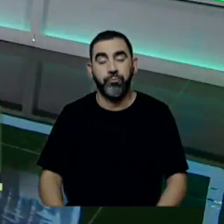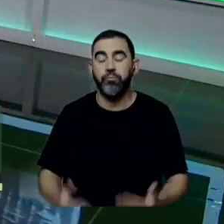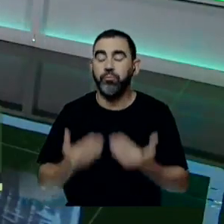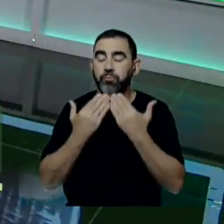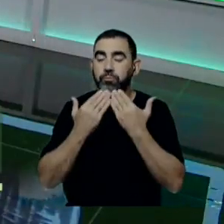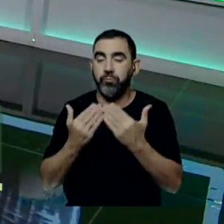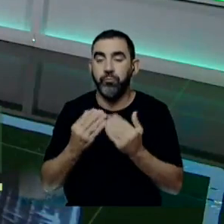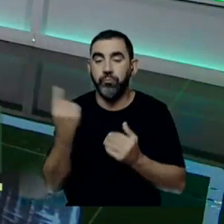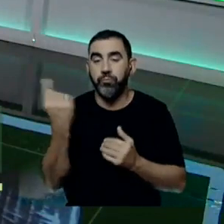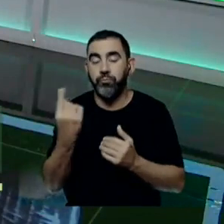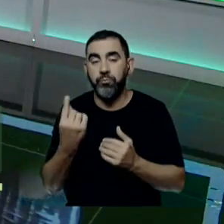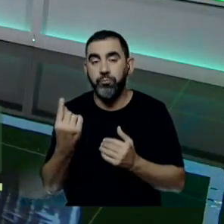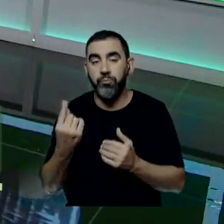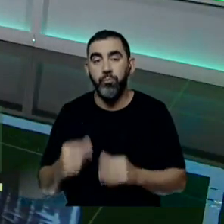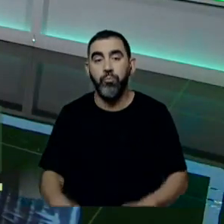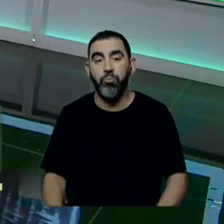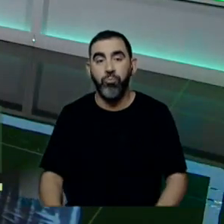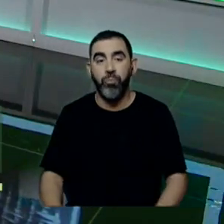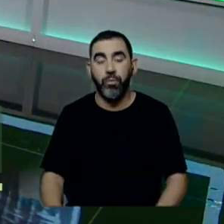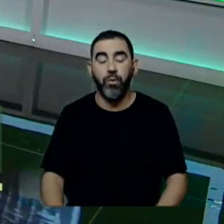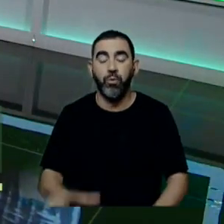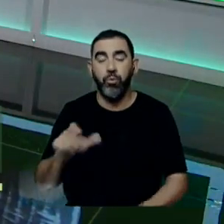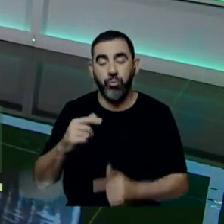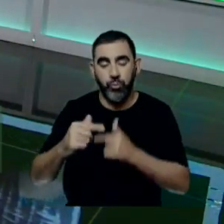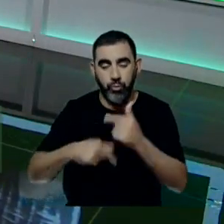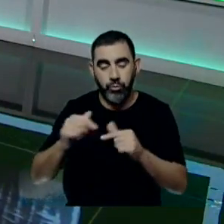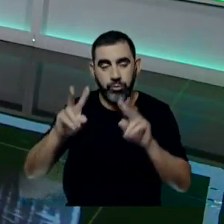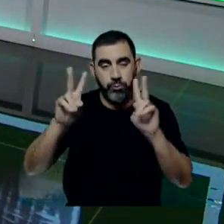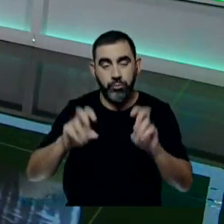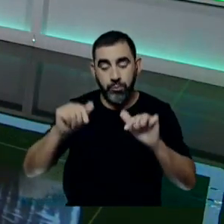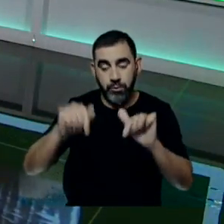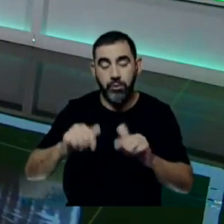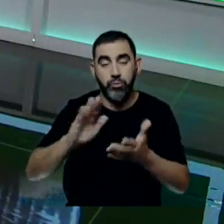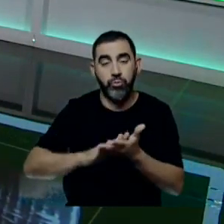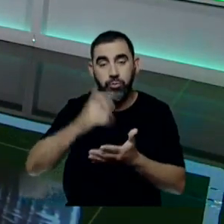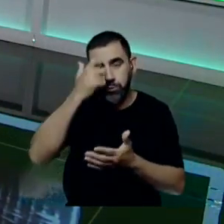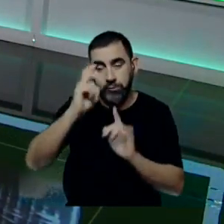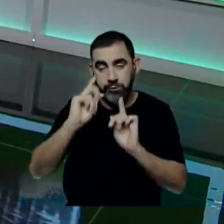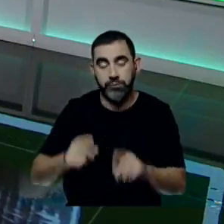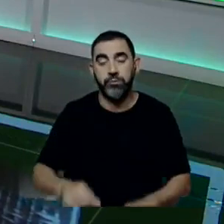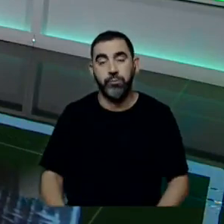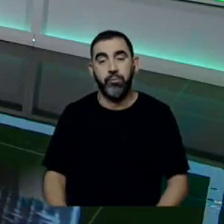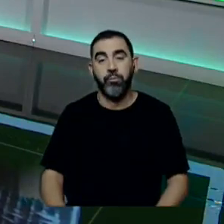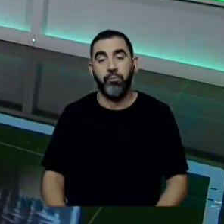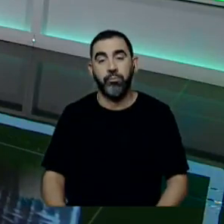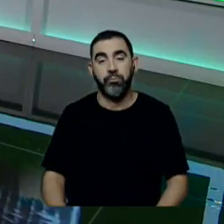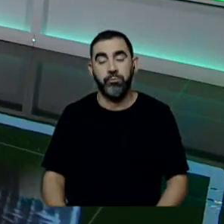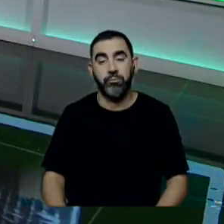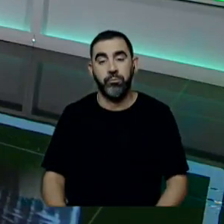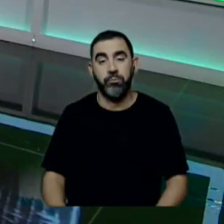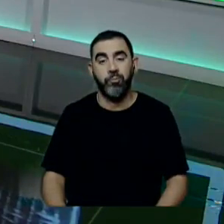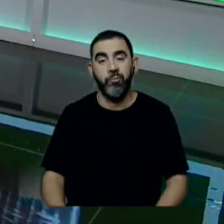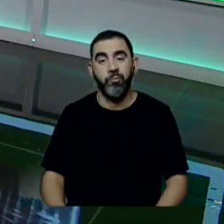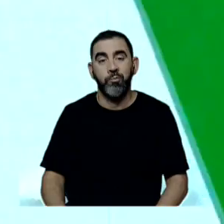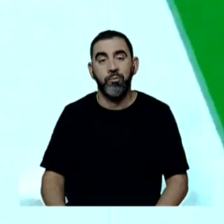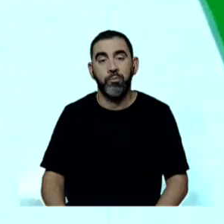muchísimas gracias por estos minutos aquí en MBD Noticias y por supuesto que seguiremos este tema aquí y en Sobre Ciencia. Hasta pronto. Saludos a la audiencia